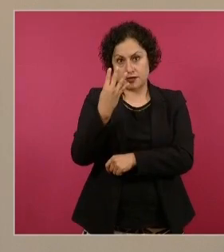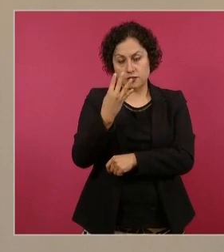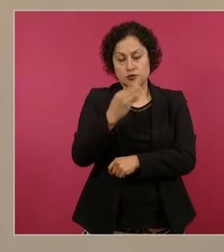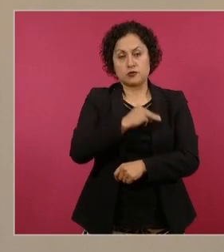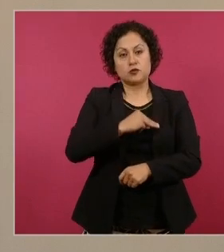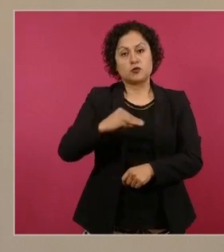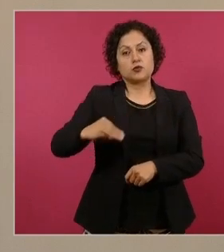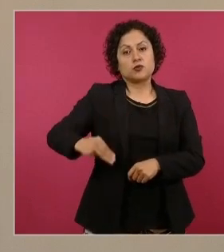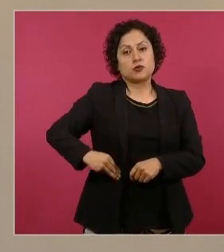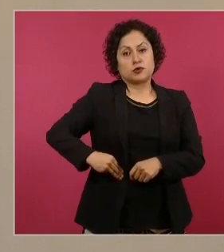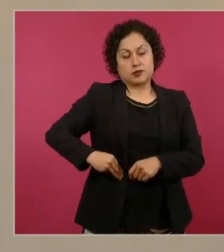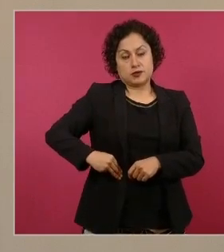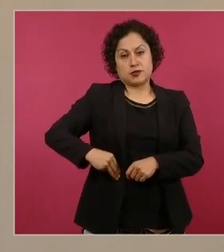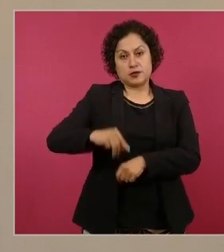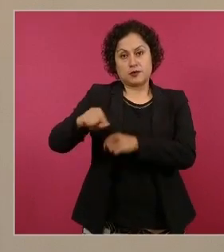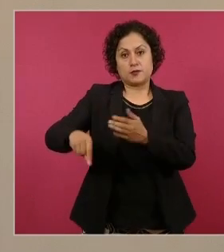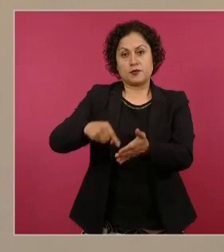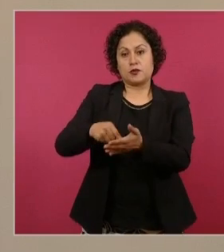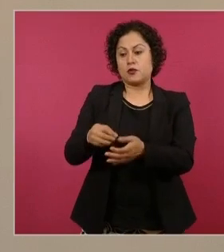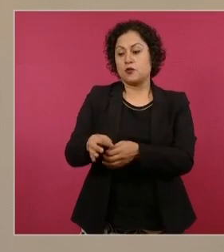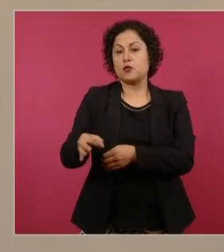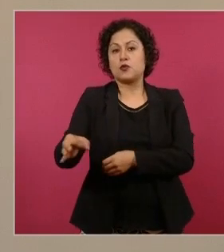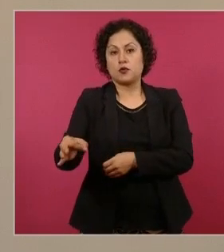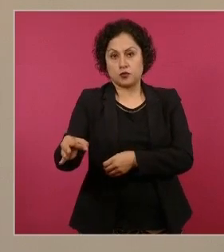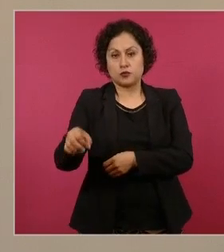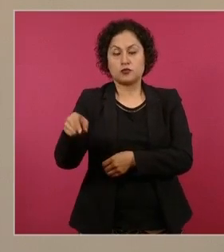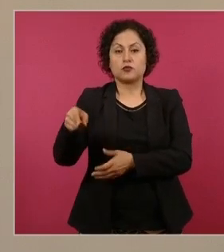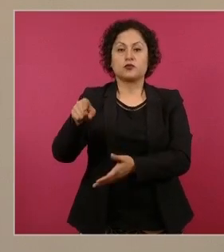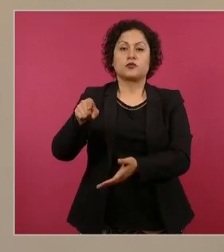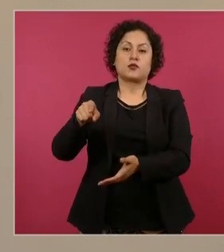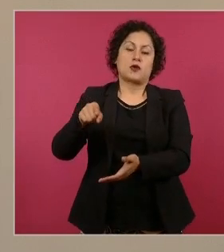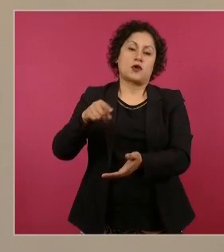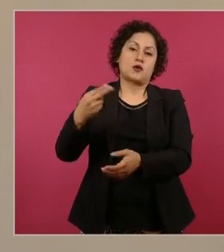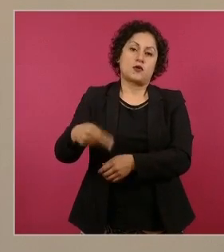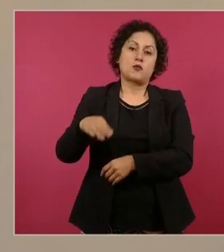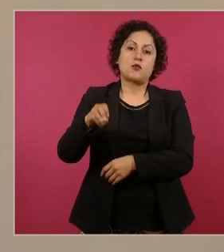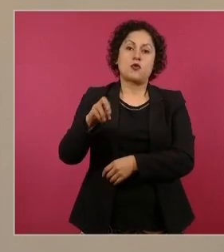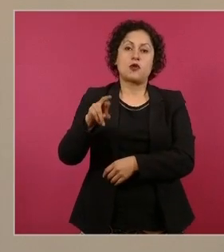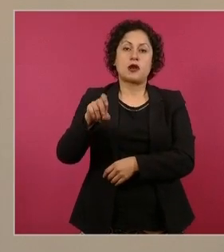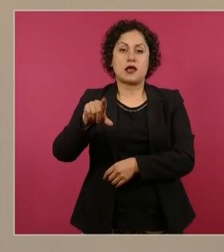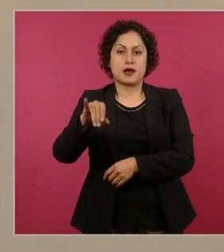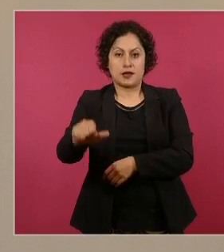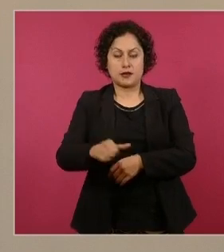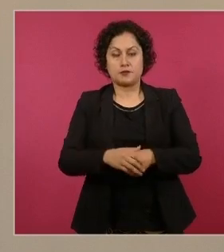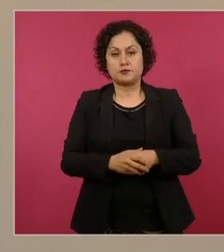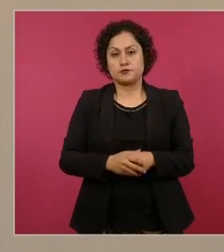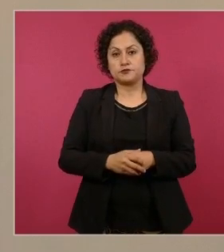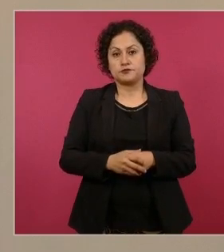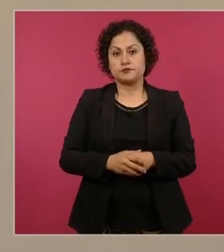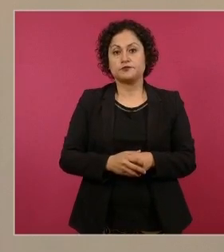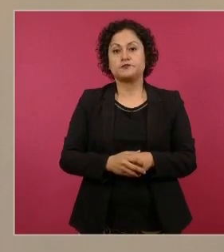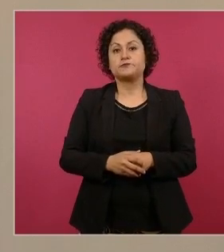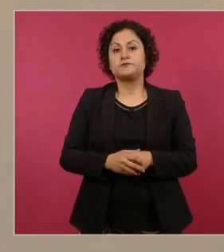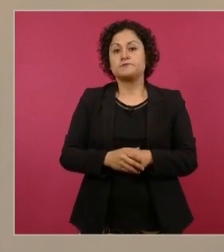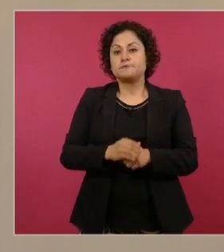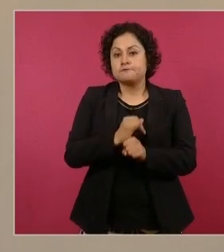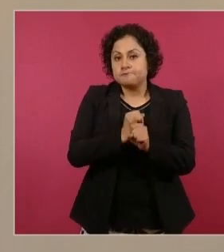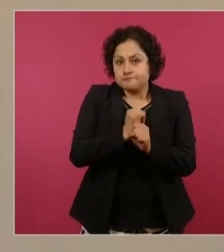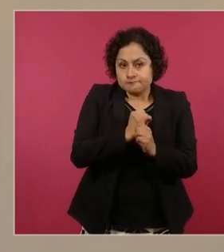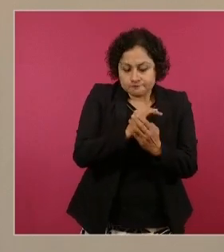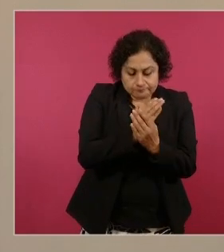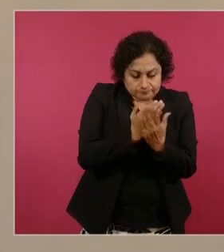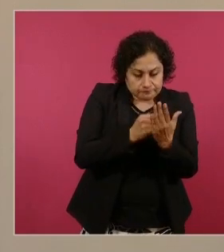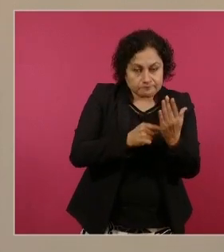municipio de en Uruapilla, municipio de Morelia. De acuerdo con las investigaciones, la víctima